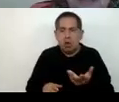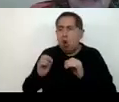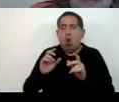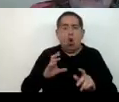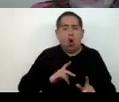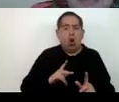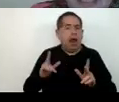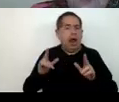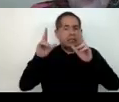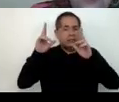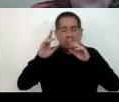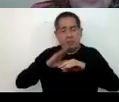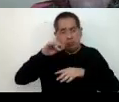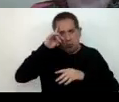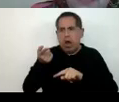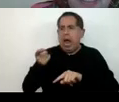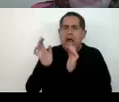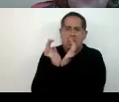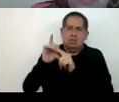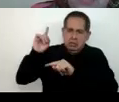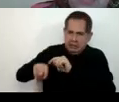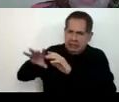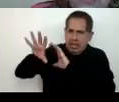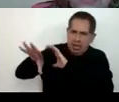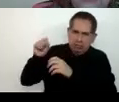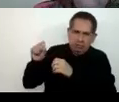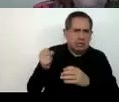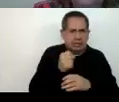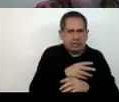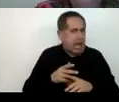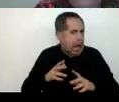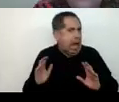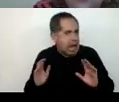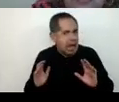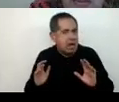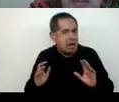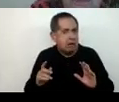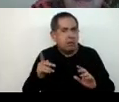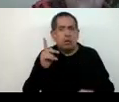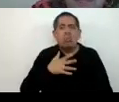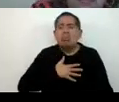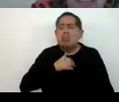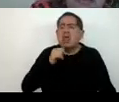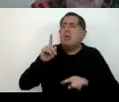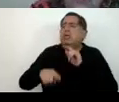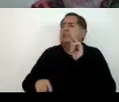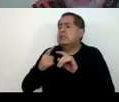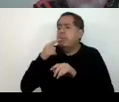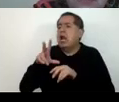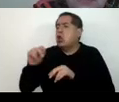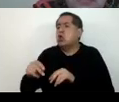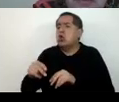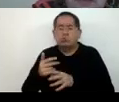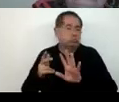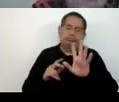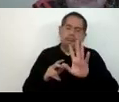cáncer avanzado, en fin, alguna complicación derivado de algún